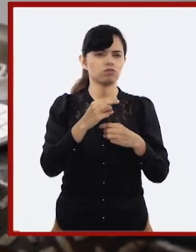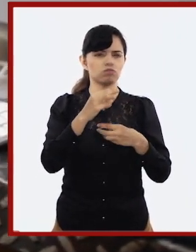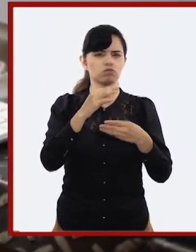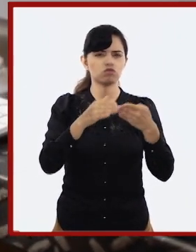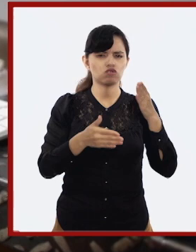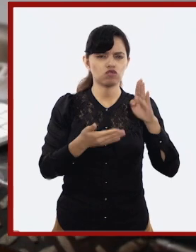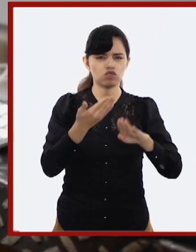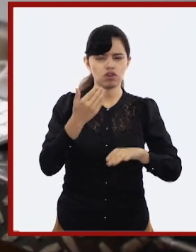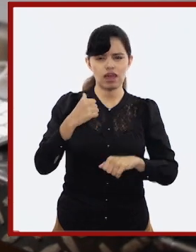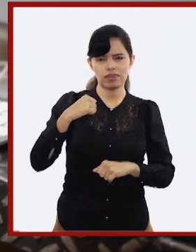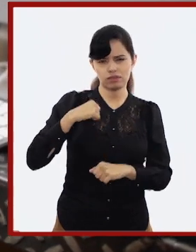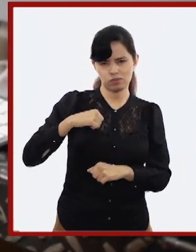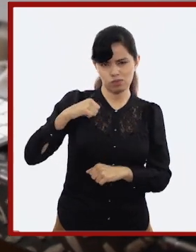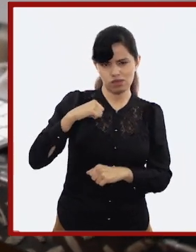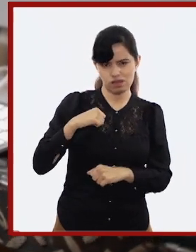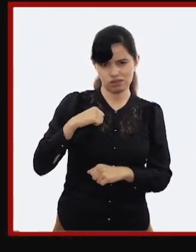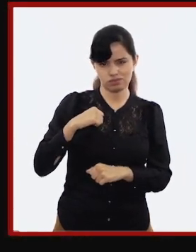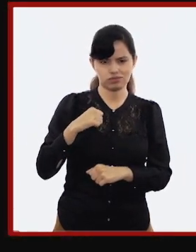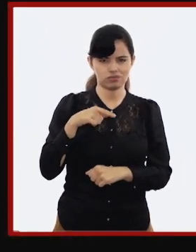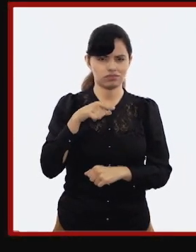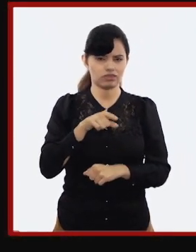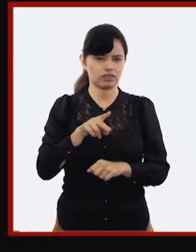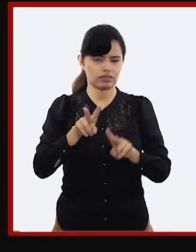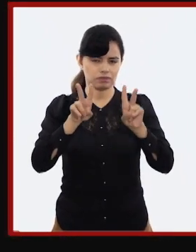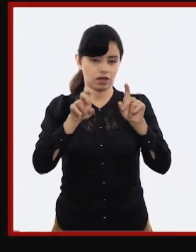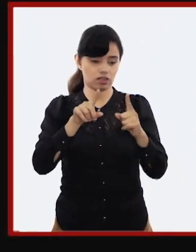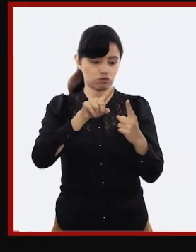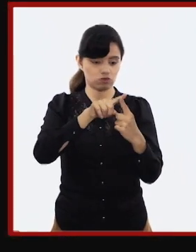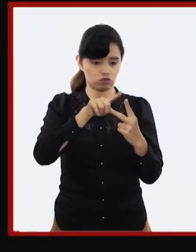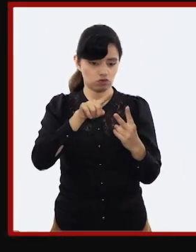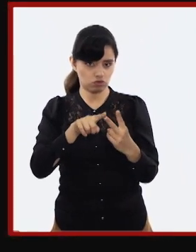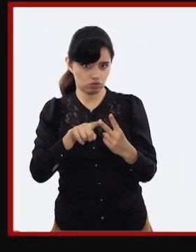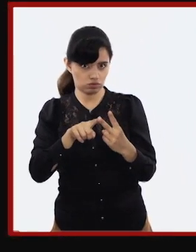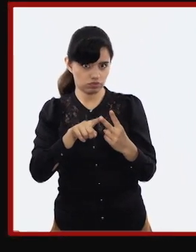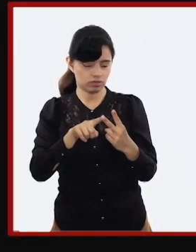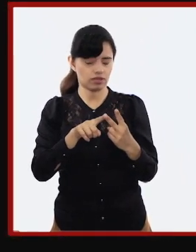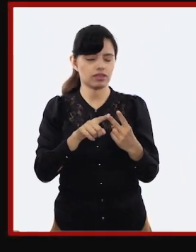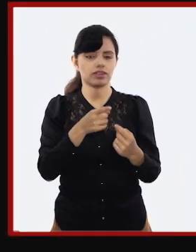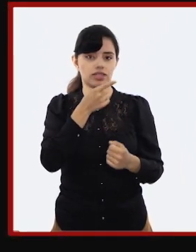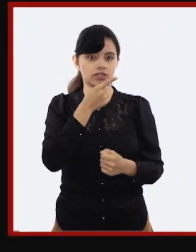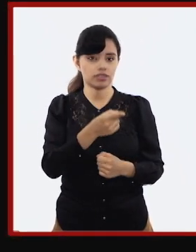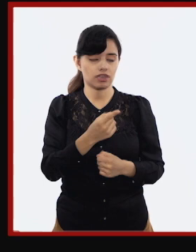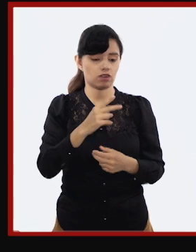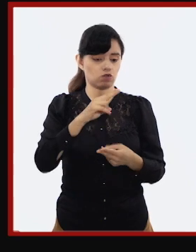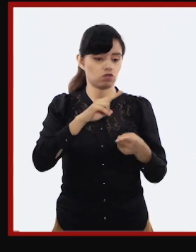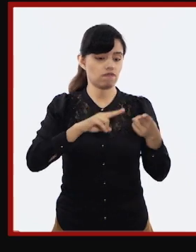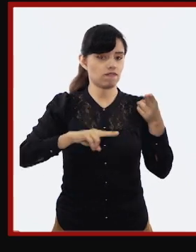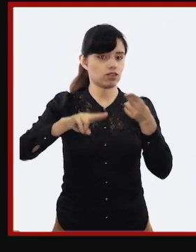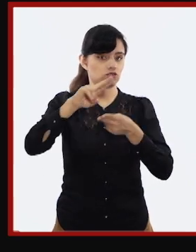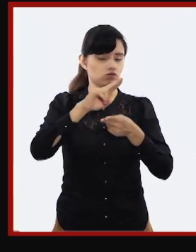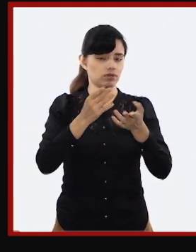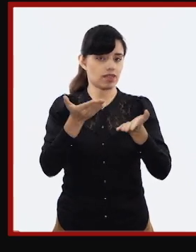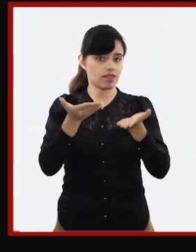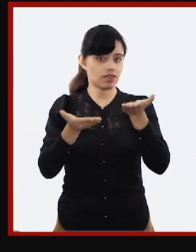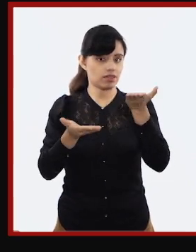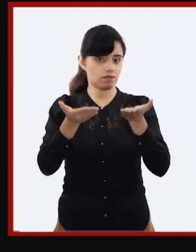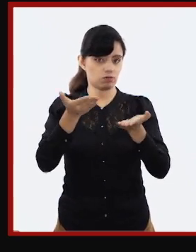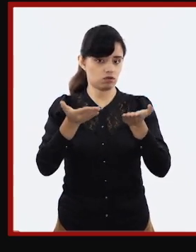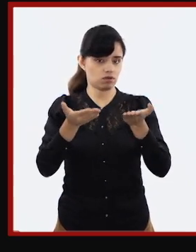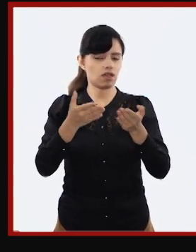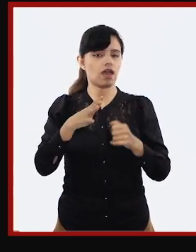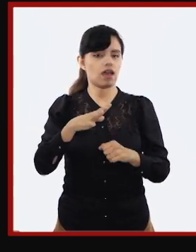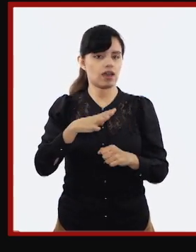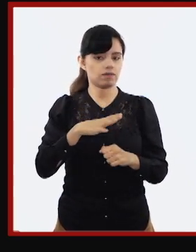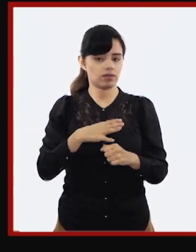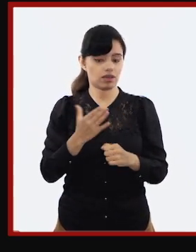mundo mesoamericano, en el que se consideraba que para que hubiera equilibrio en el universo,